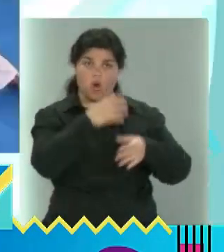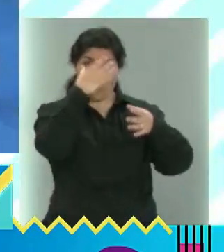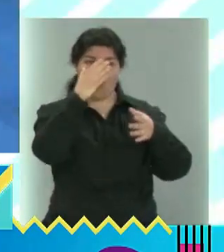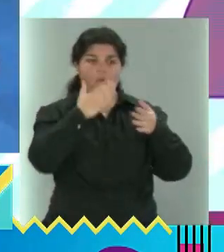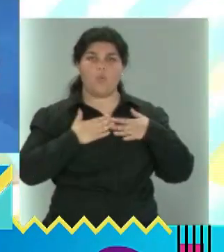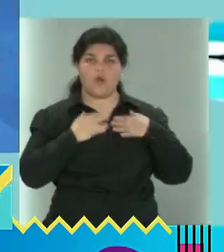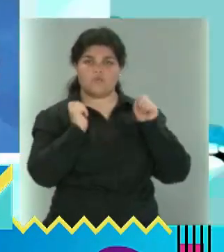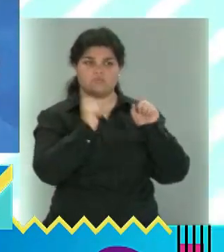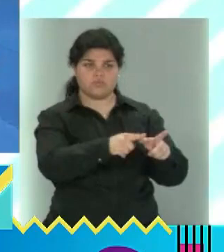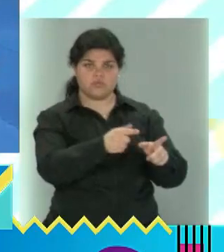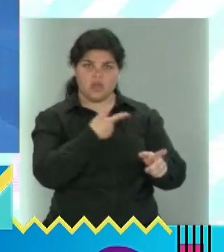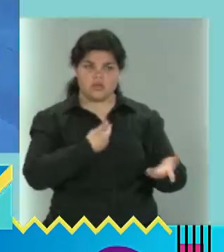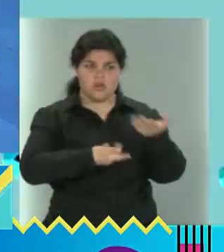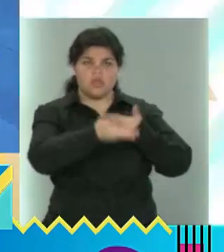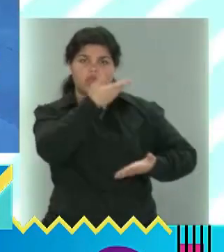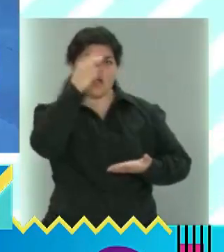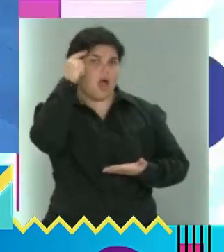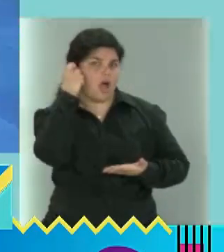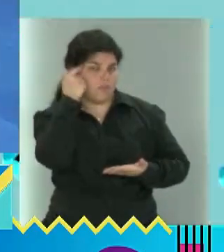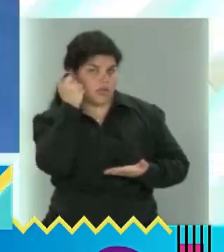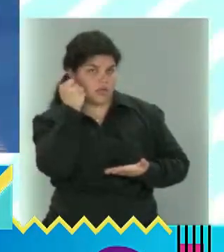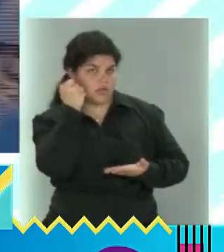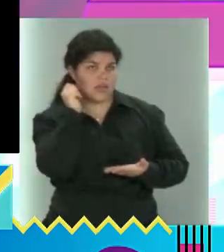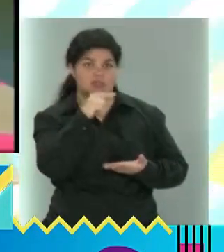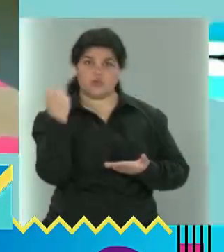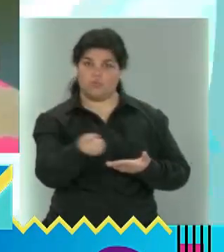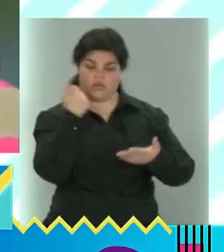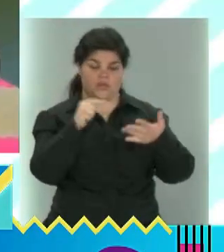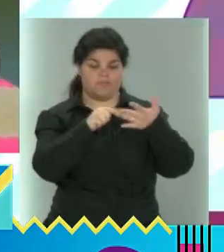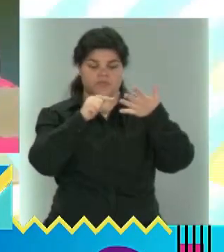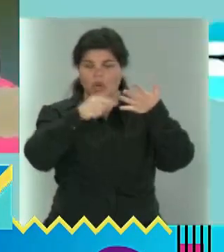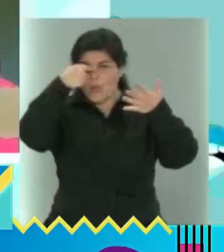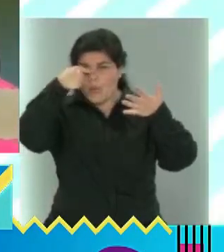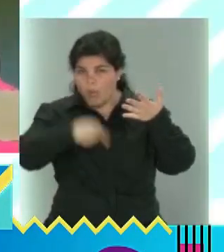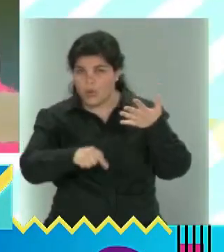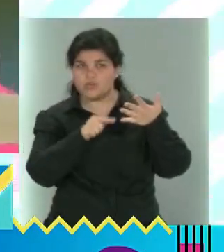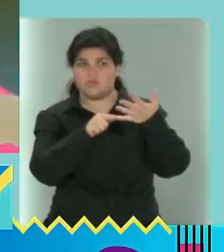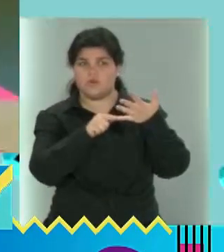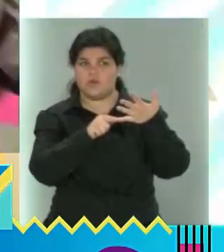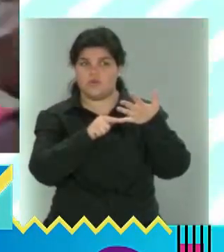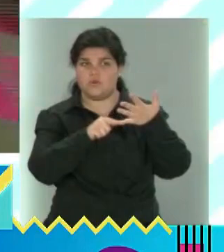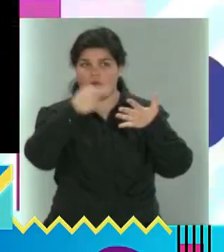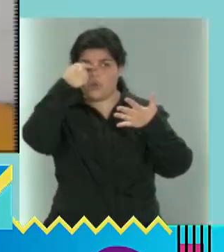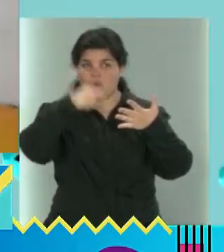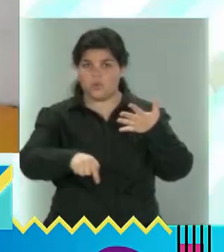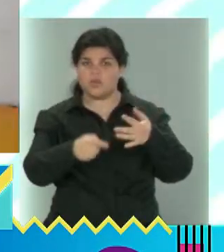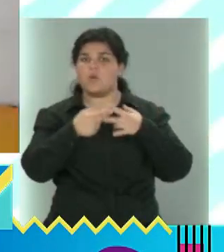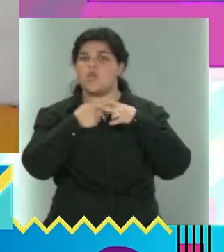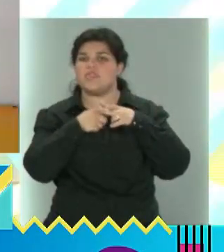aprender yo también, eso es muy importante. Y el último valor en orden de prioridad es la